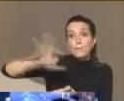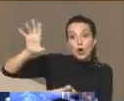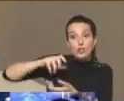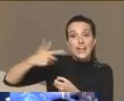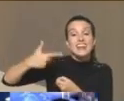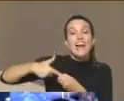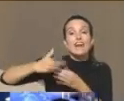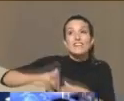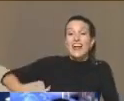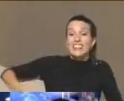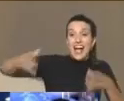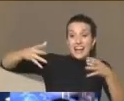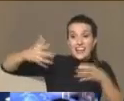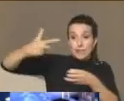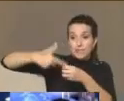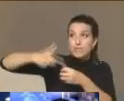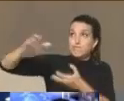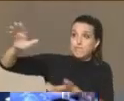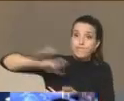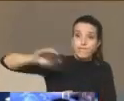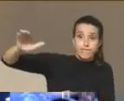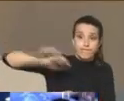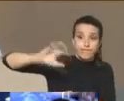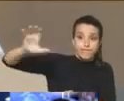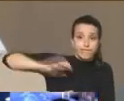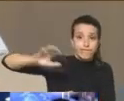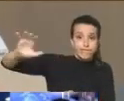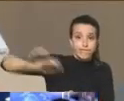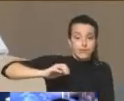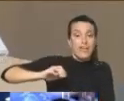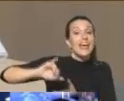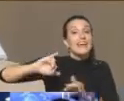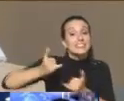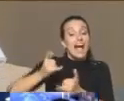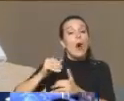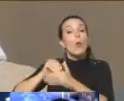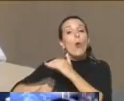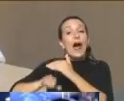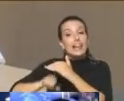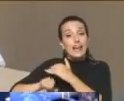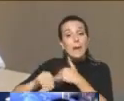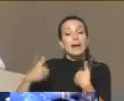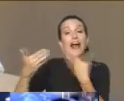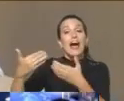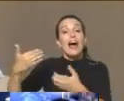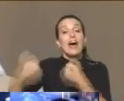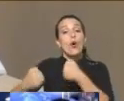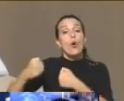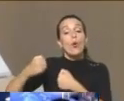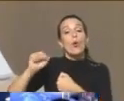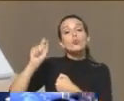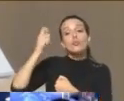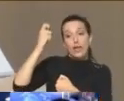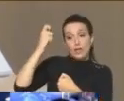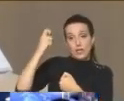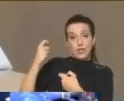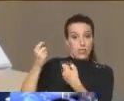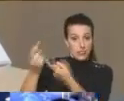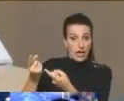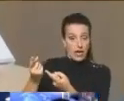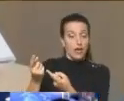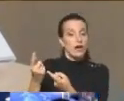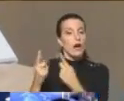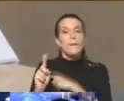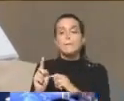estamos echando mano a producto que teníamos almacenado para usted para poder salir también de esta situación y estar totalmente